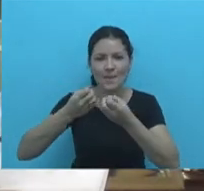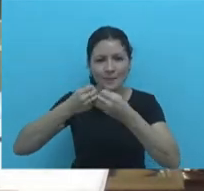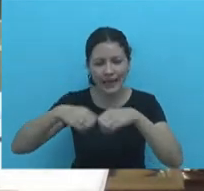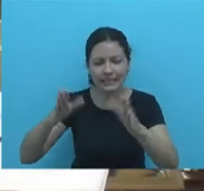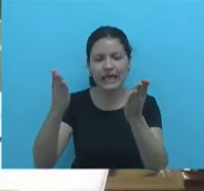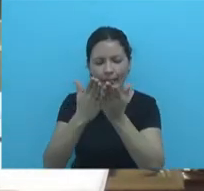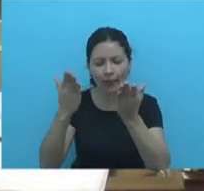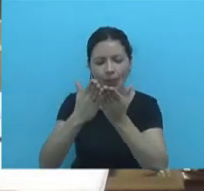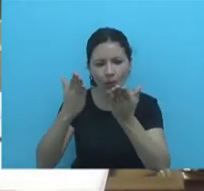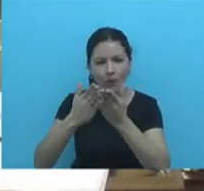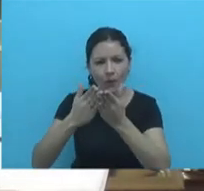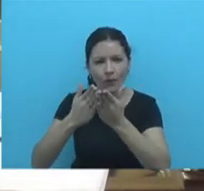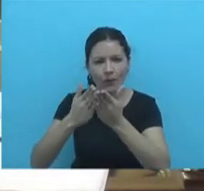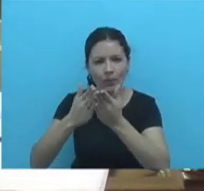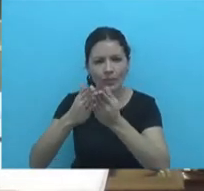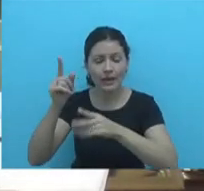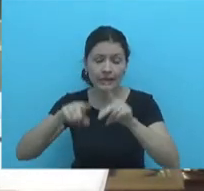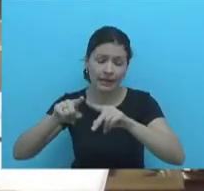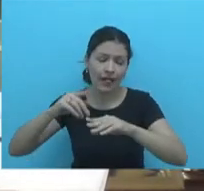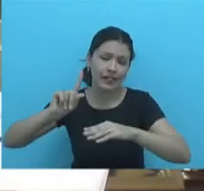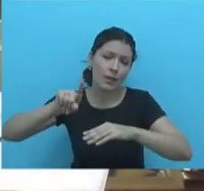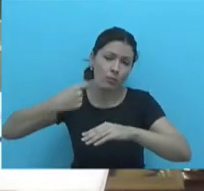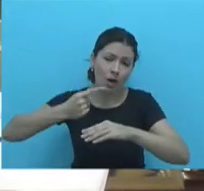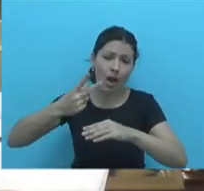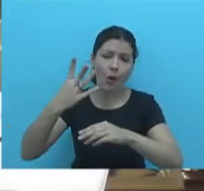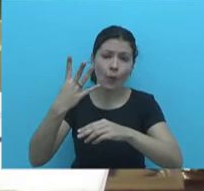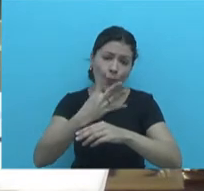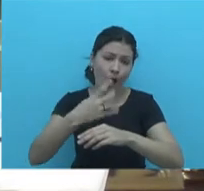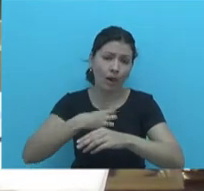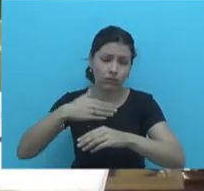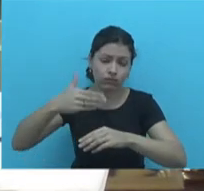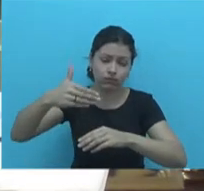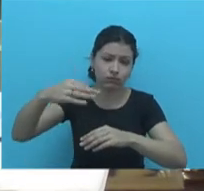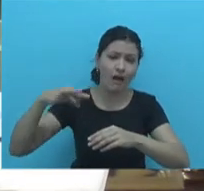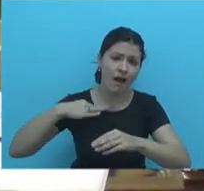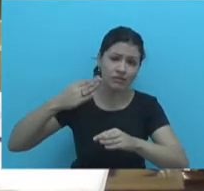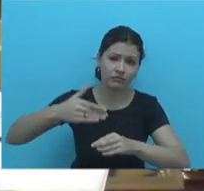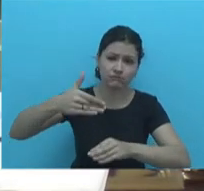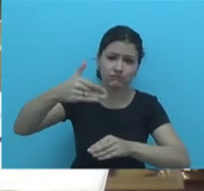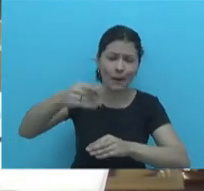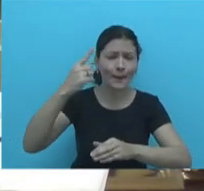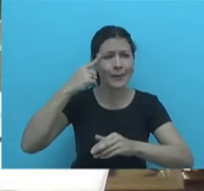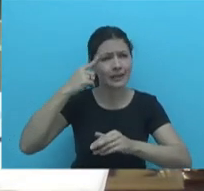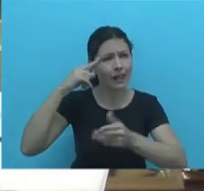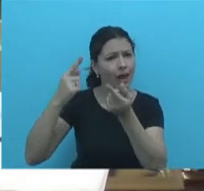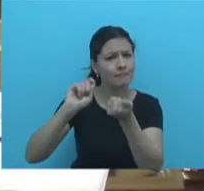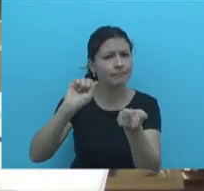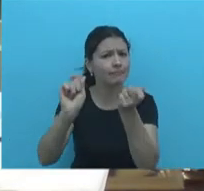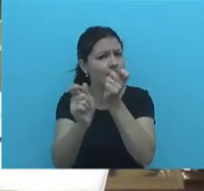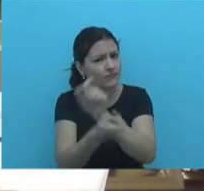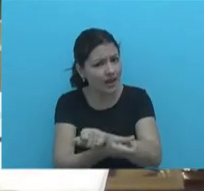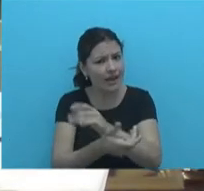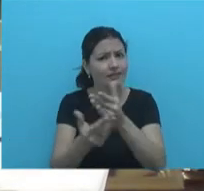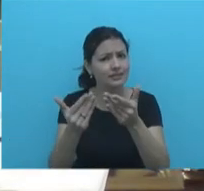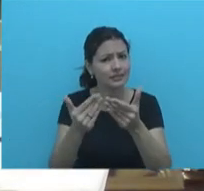que tenía otra orientación en mi vida. No, que quizás oportunamente tenía esa